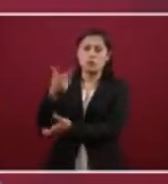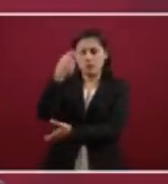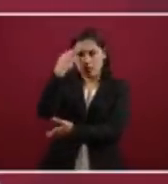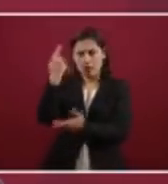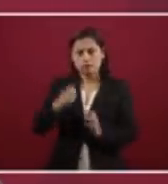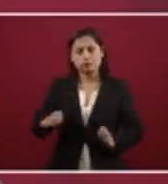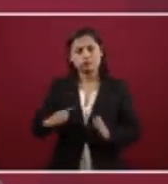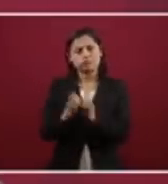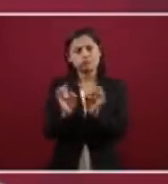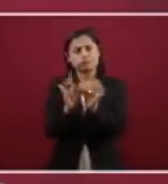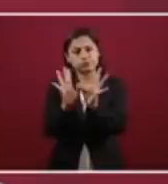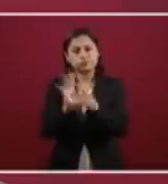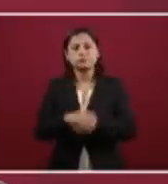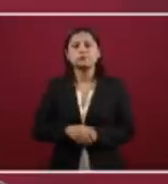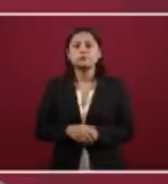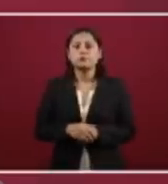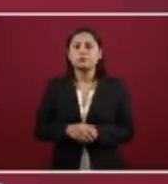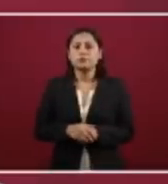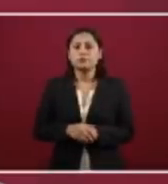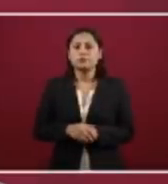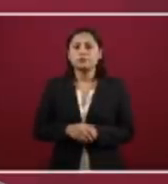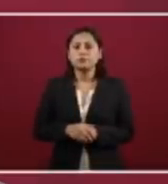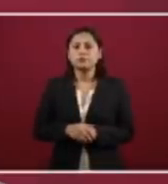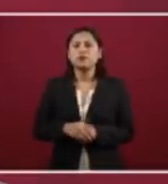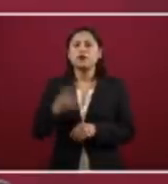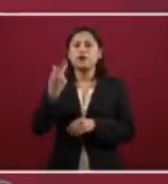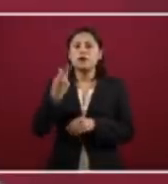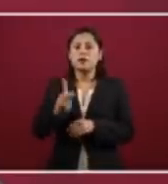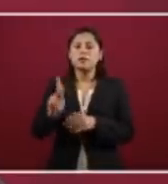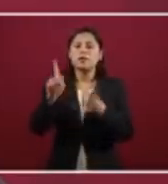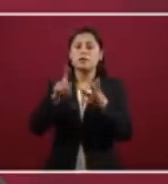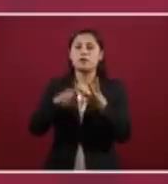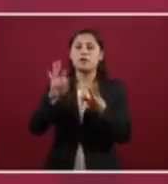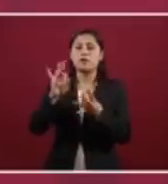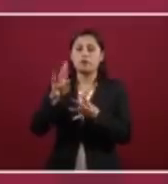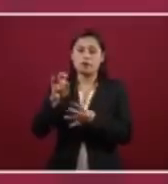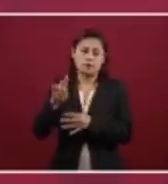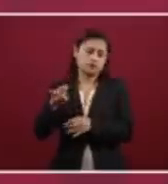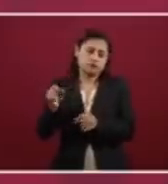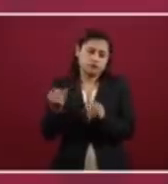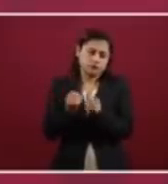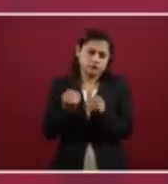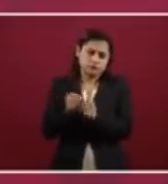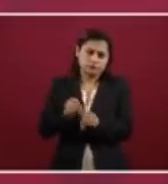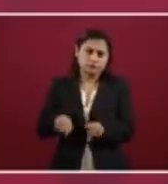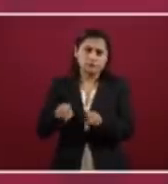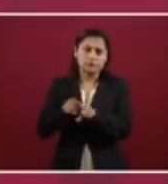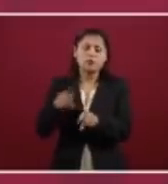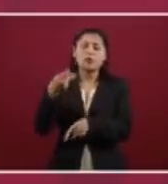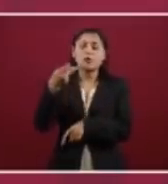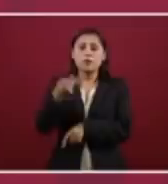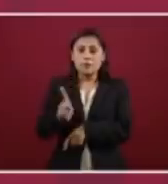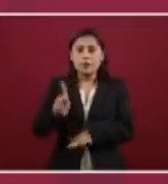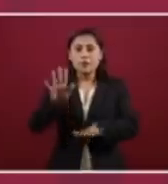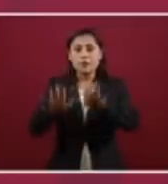operando para realizarlo del mismo modo, tiene una diversificación de riesgos aún